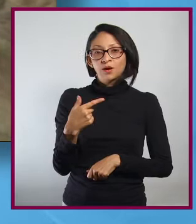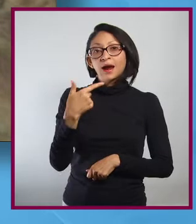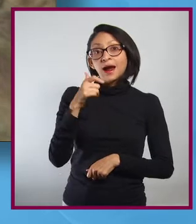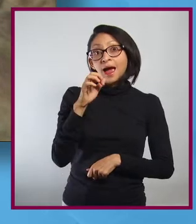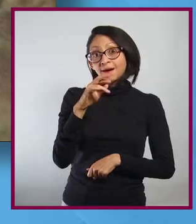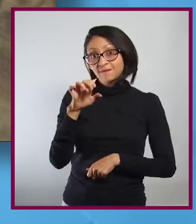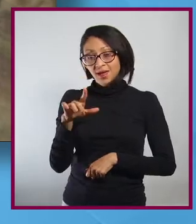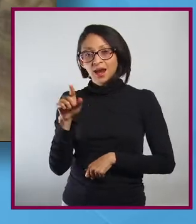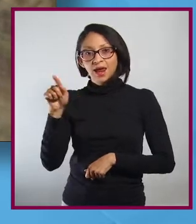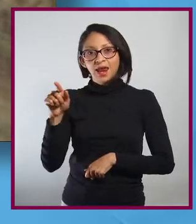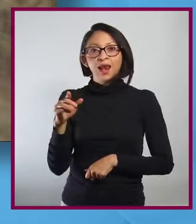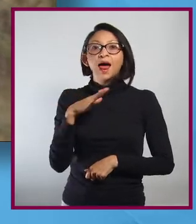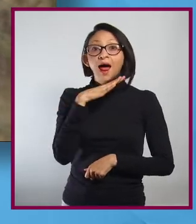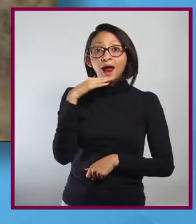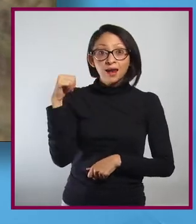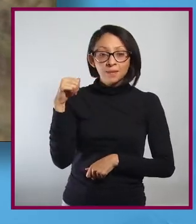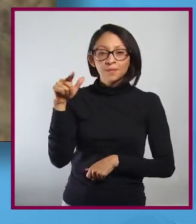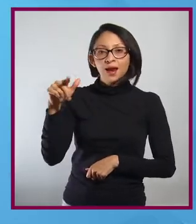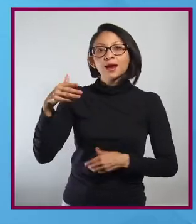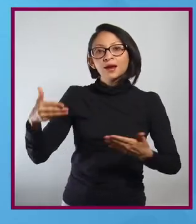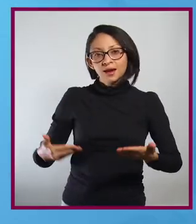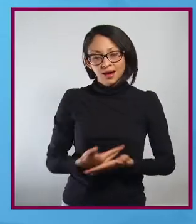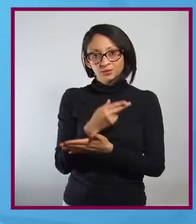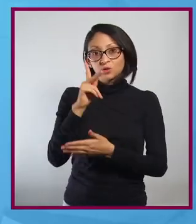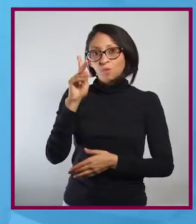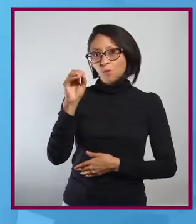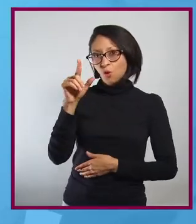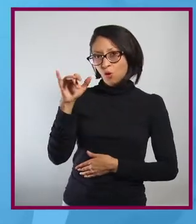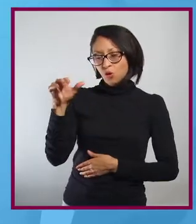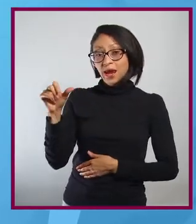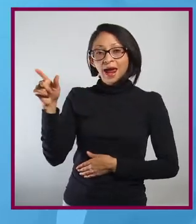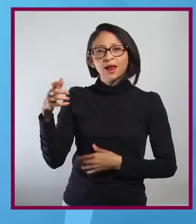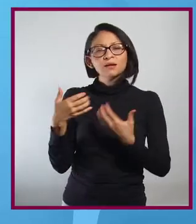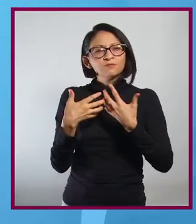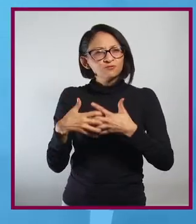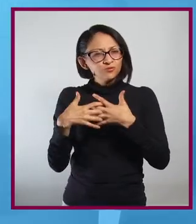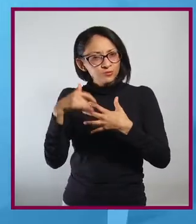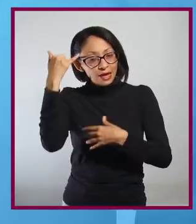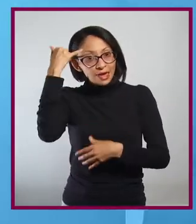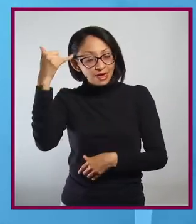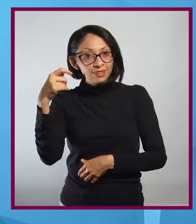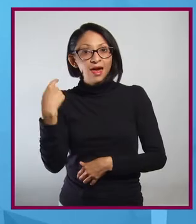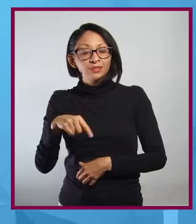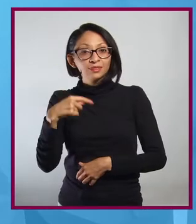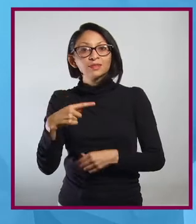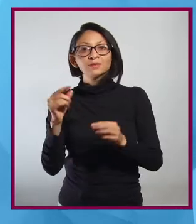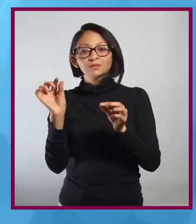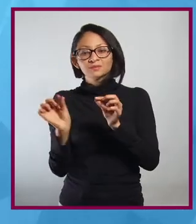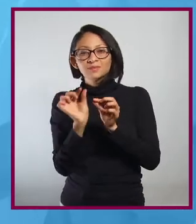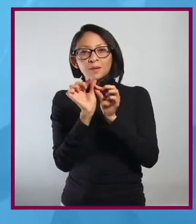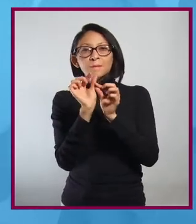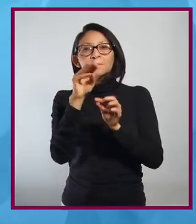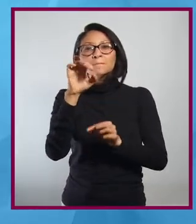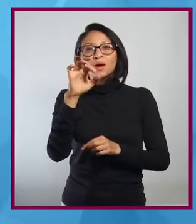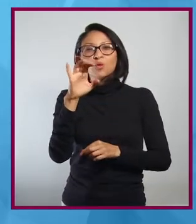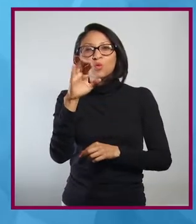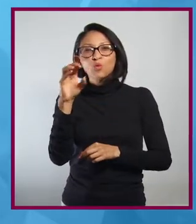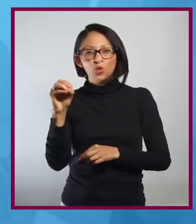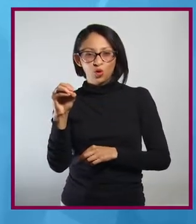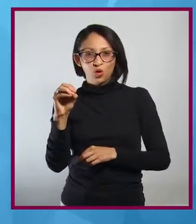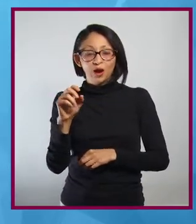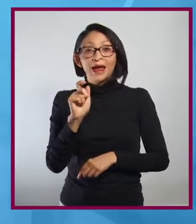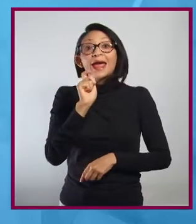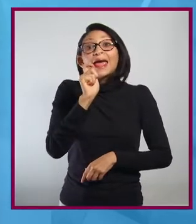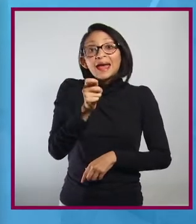Daniel Gabriel Fahrenheit, de origen alemán, nacido en Polonia, fabricó un termómetro usando mercurio y estableció